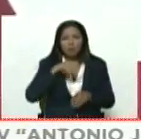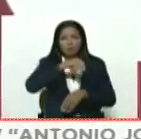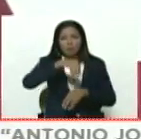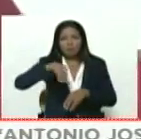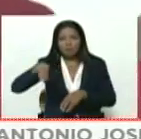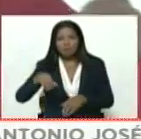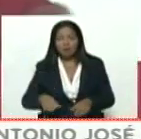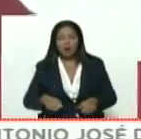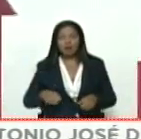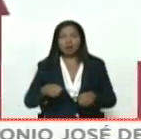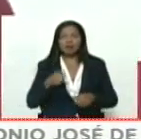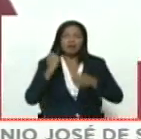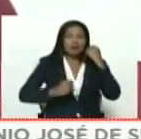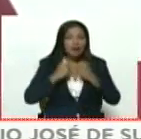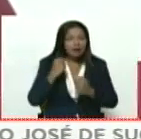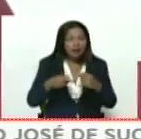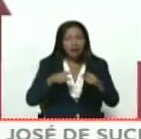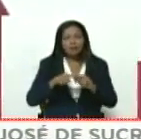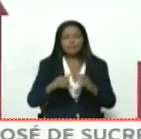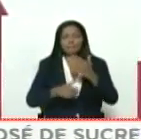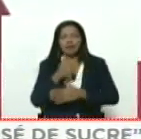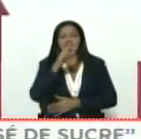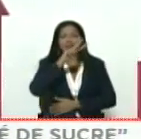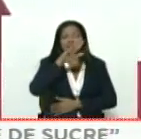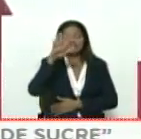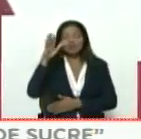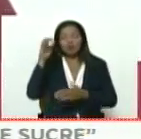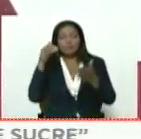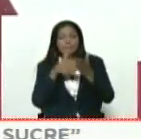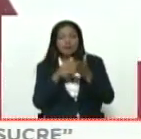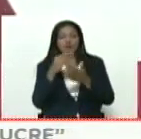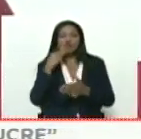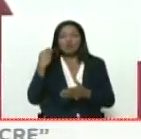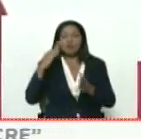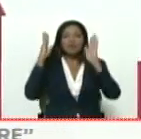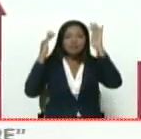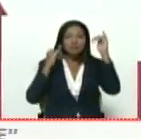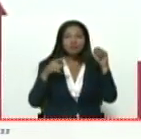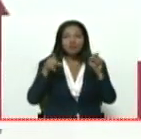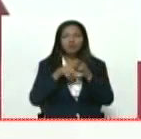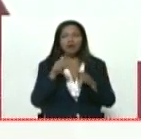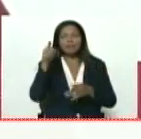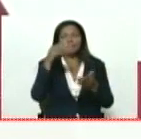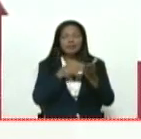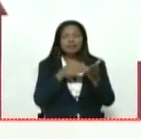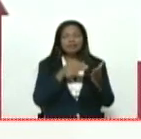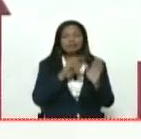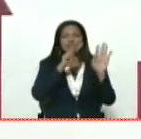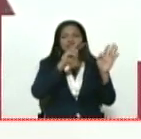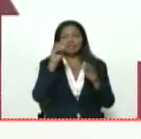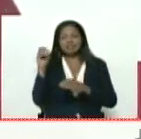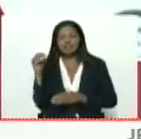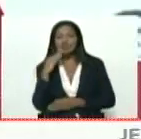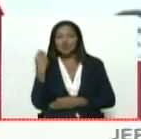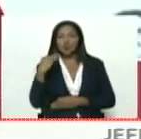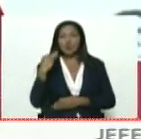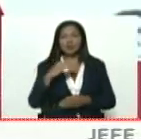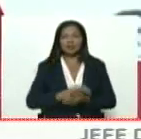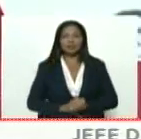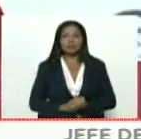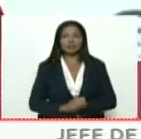carrera 5K, todos los jóvenes, más de 25.000 jóvenes atendidos y 1.700 jóvenes se hacen cita en Lara. Bueno, ustedes tienen el